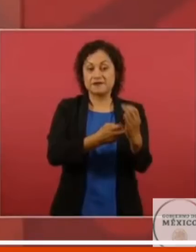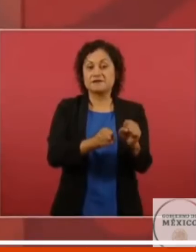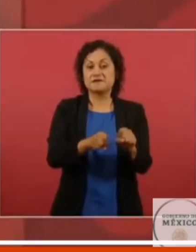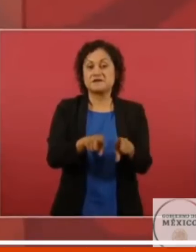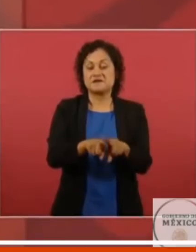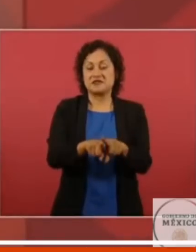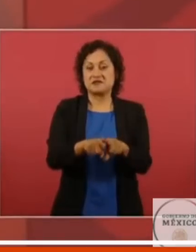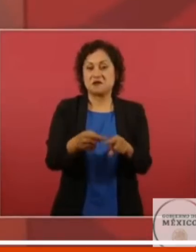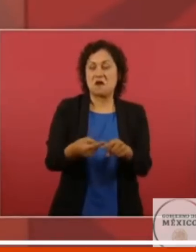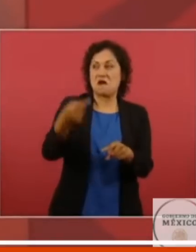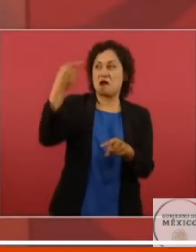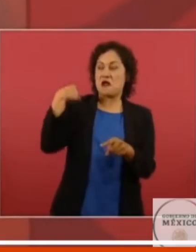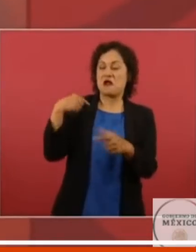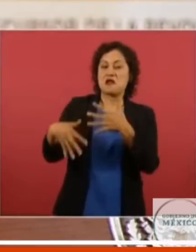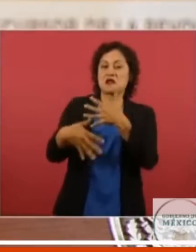15, 20 años,